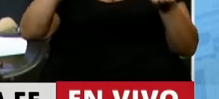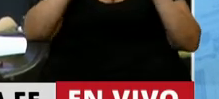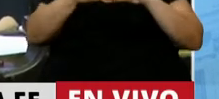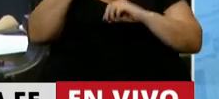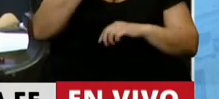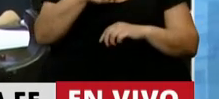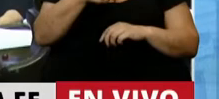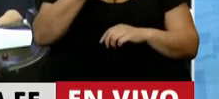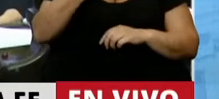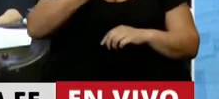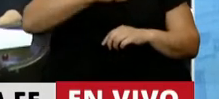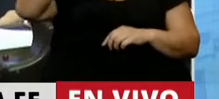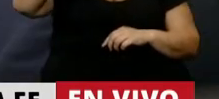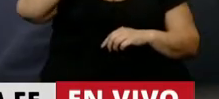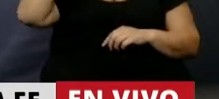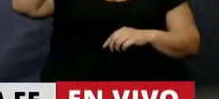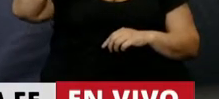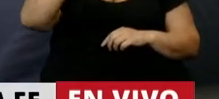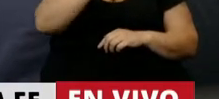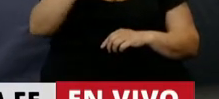sistema de las AFJP.